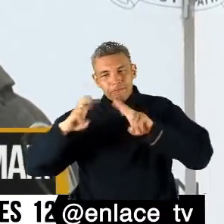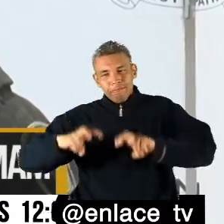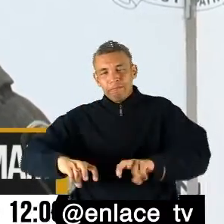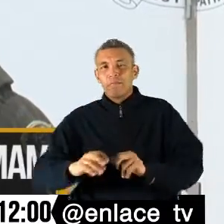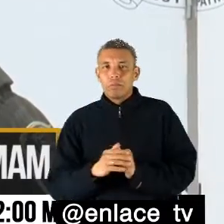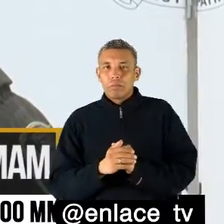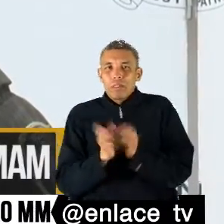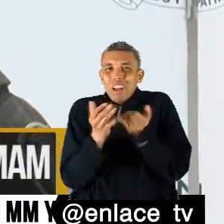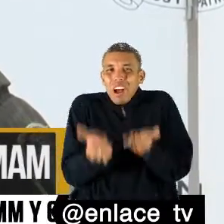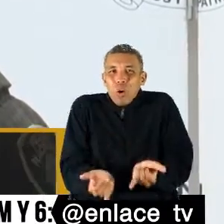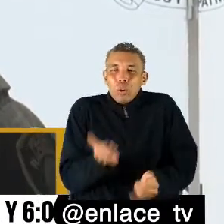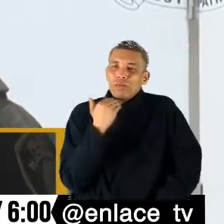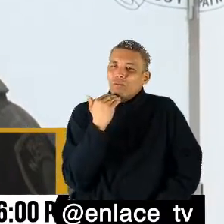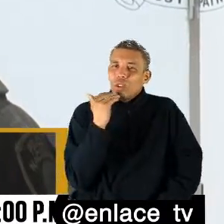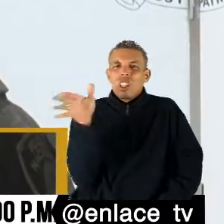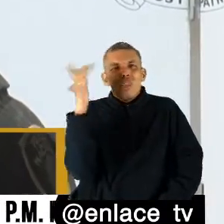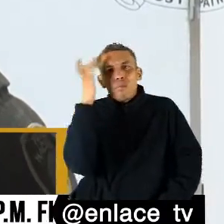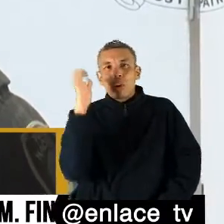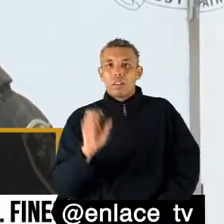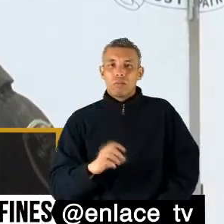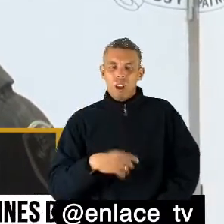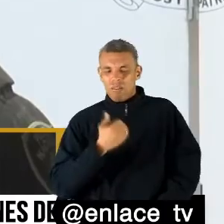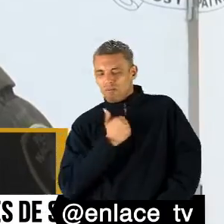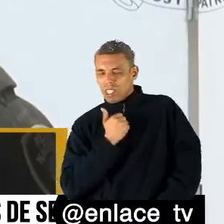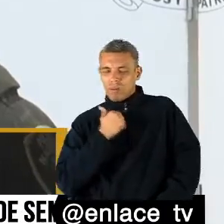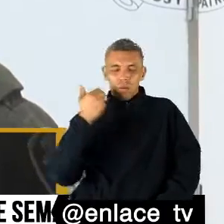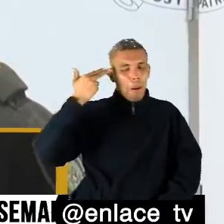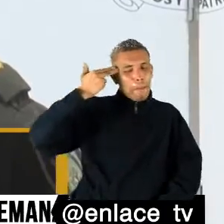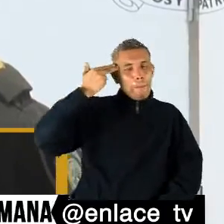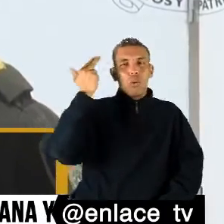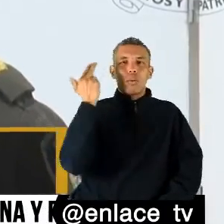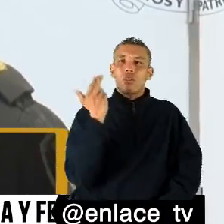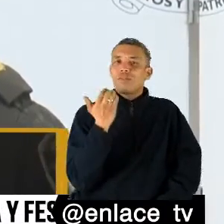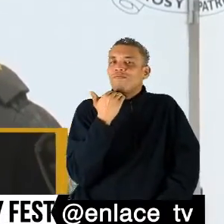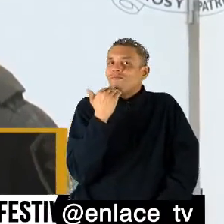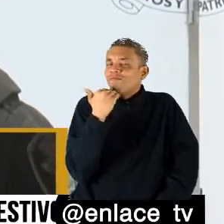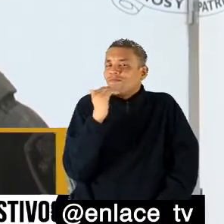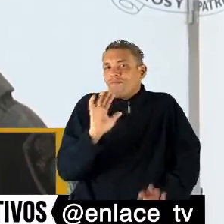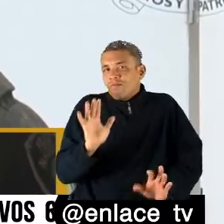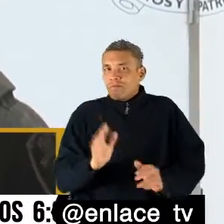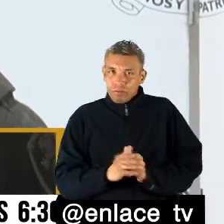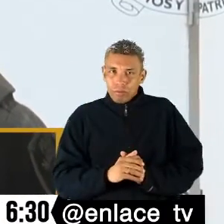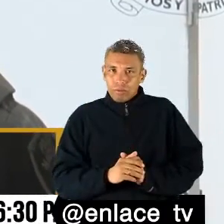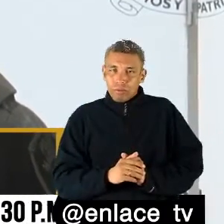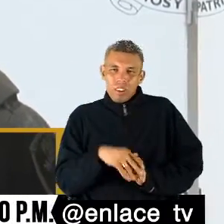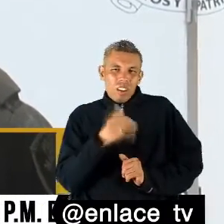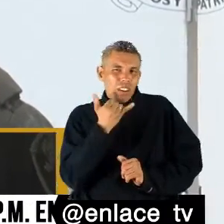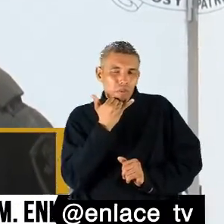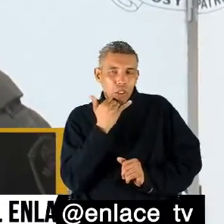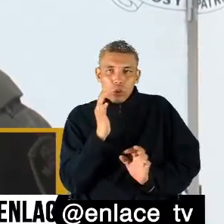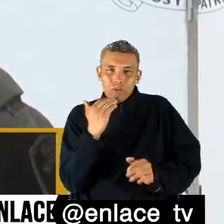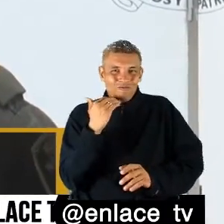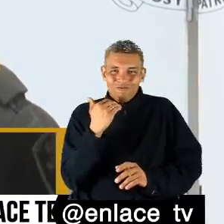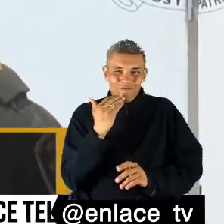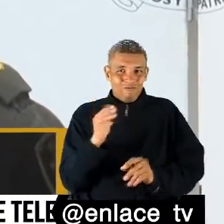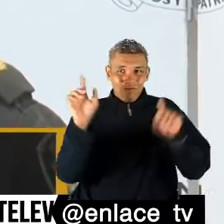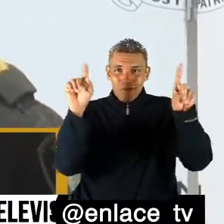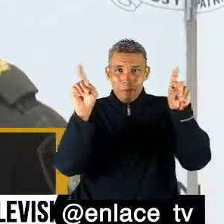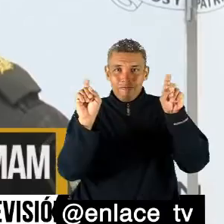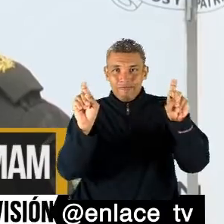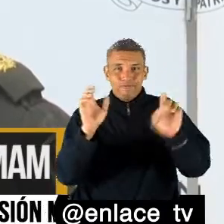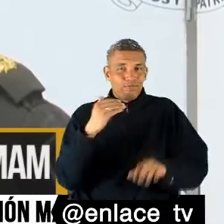tenemos claridad puntual sobre el hecho que haya desencadenado en la toma de la decisión fatídica del suicidio